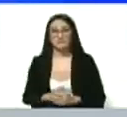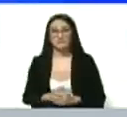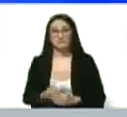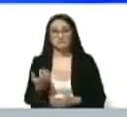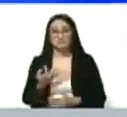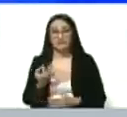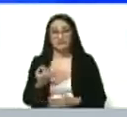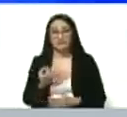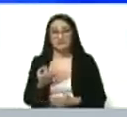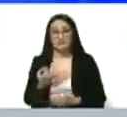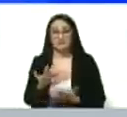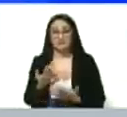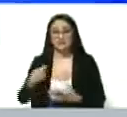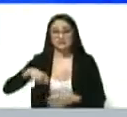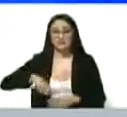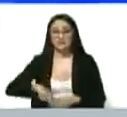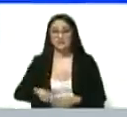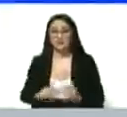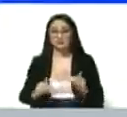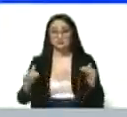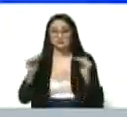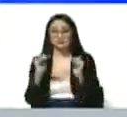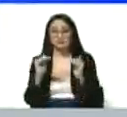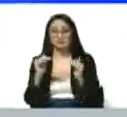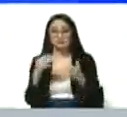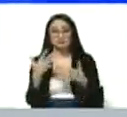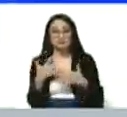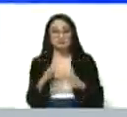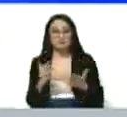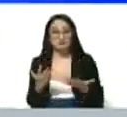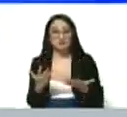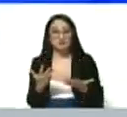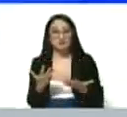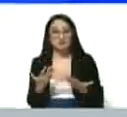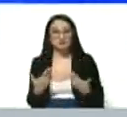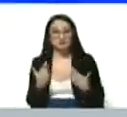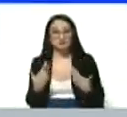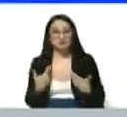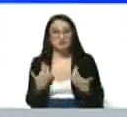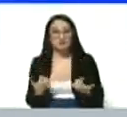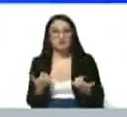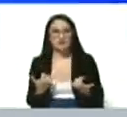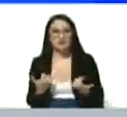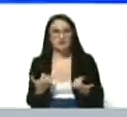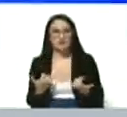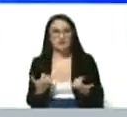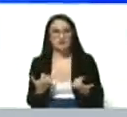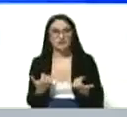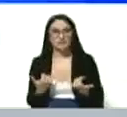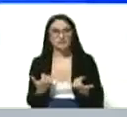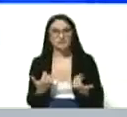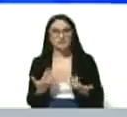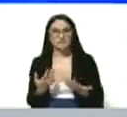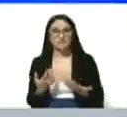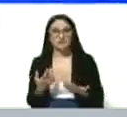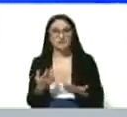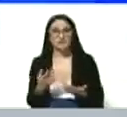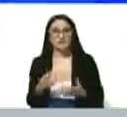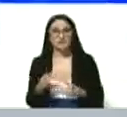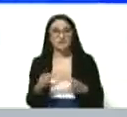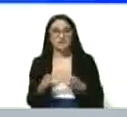requiere de altos niveles de inversión y, a pesar de ello, sufre actualmente los efectos de una